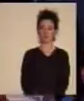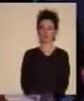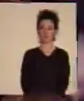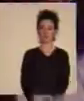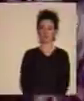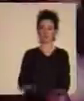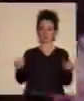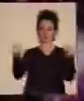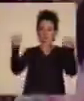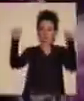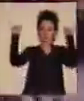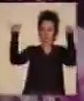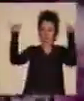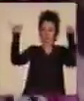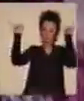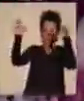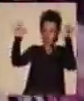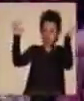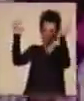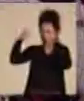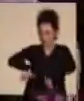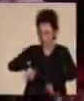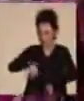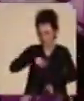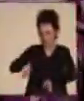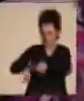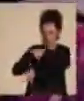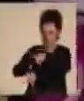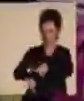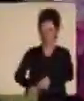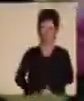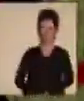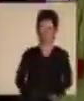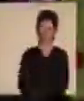Ay, ay, ay, ay, ay, ay, ay, que esta me van a reventar la grada.